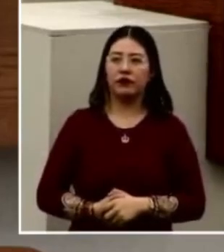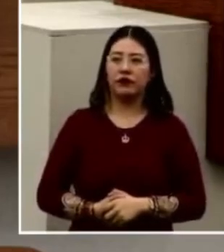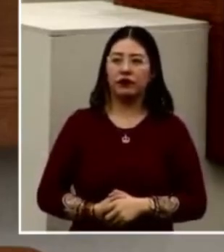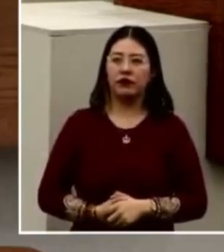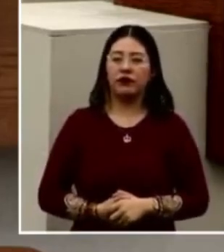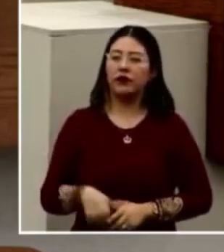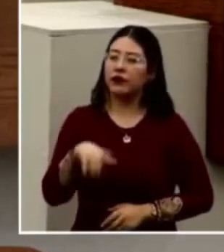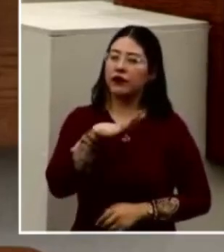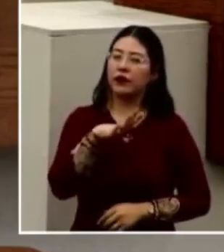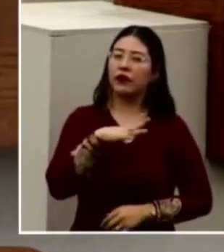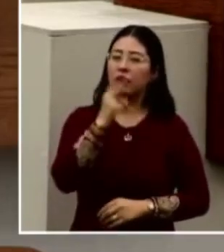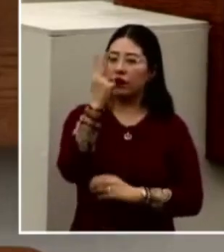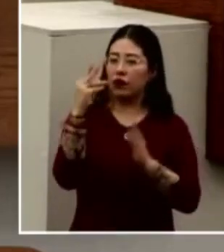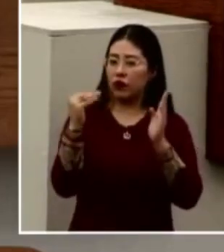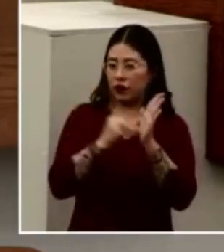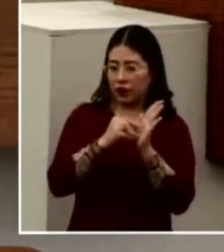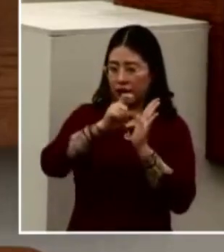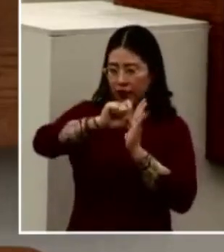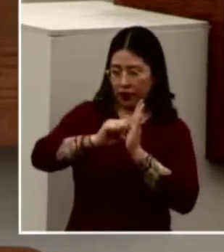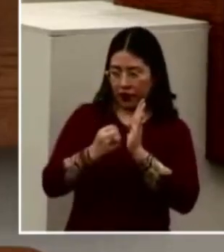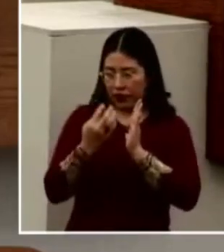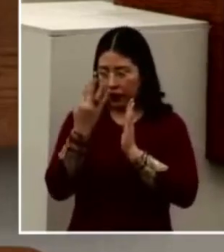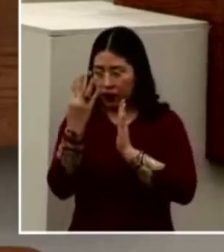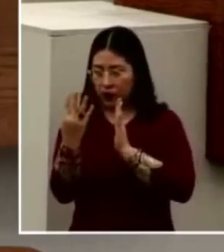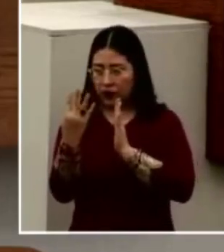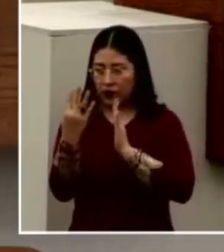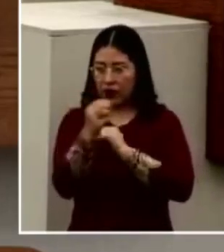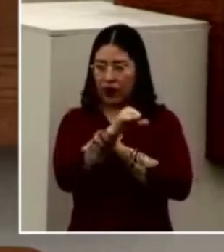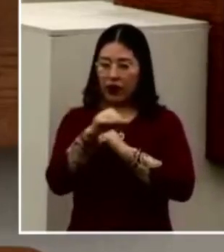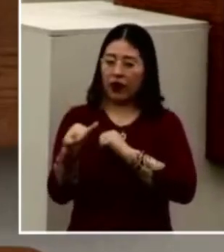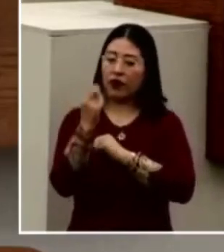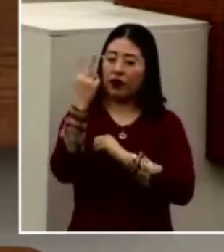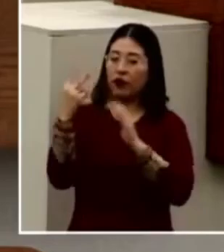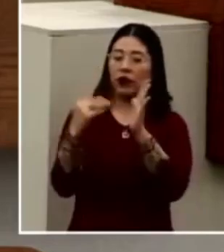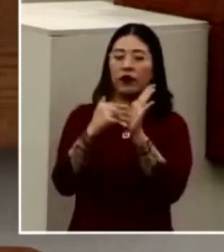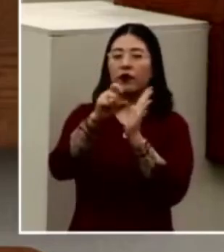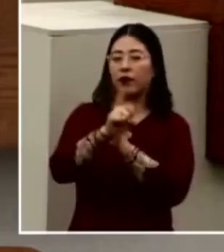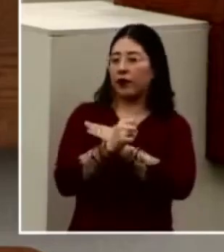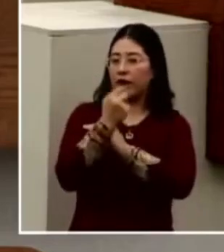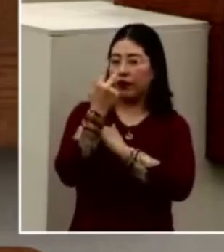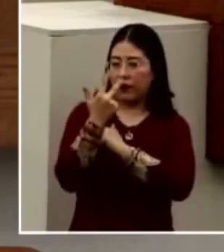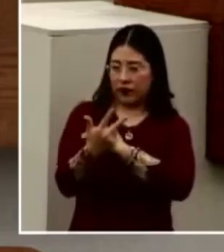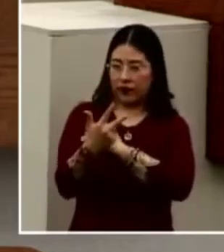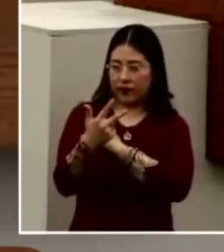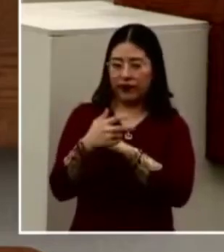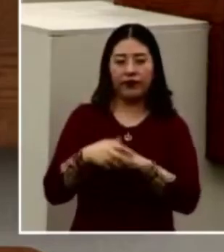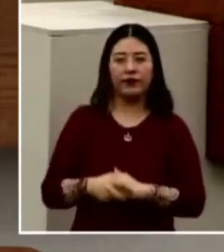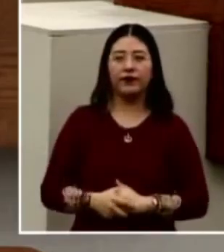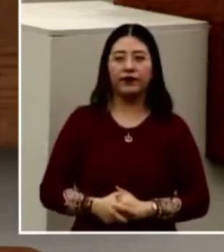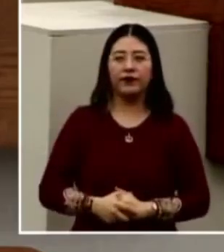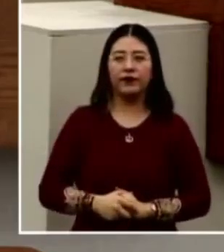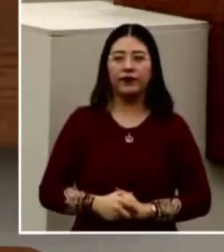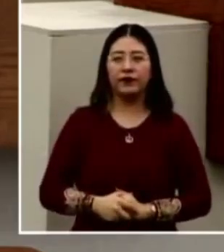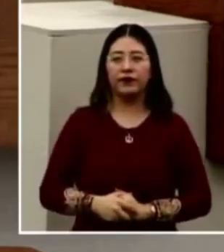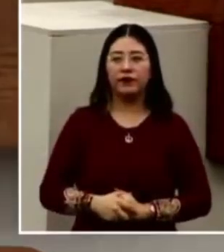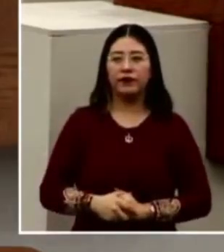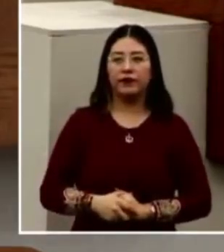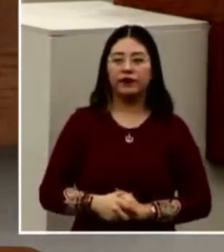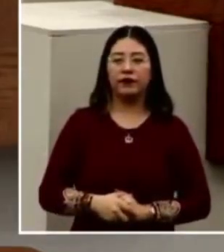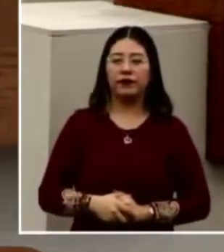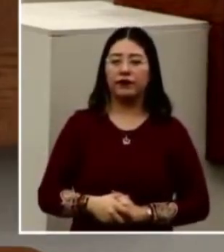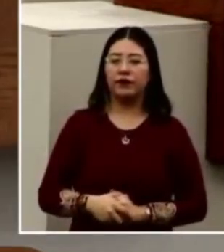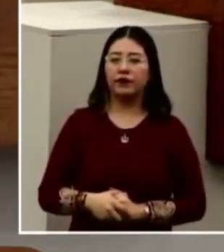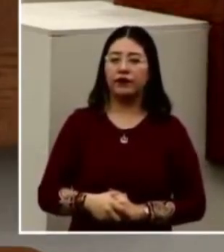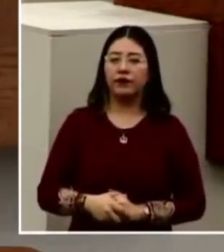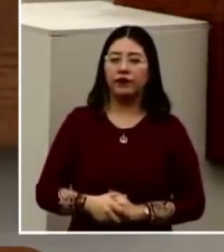Pasaría del 2024 al 2028. Y cuando nos la